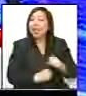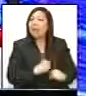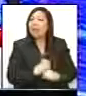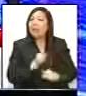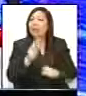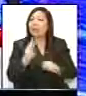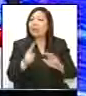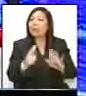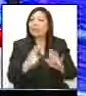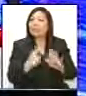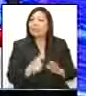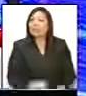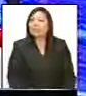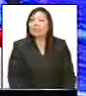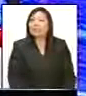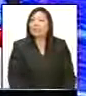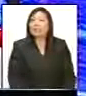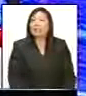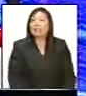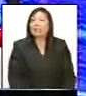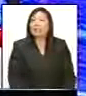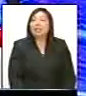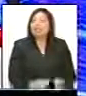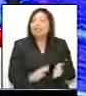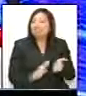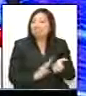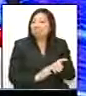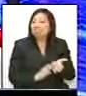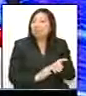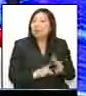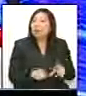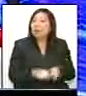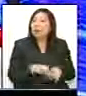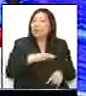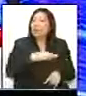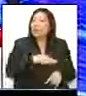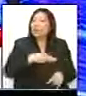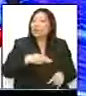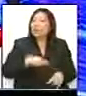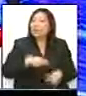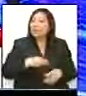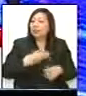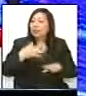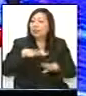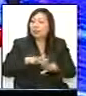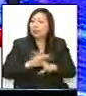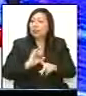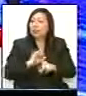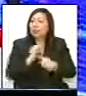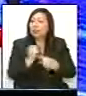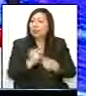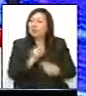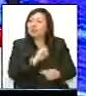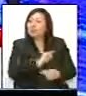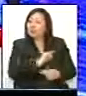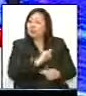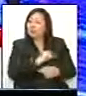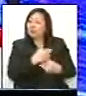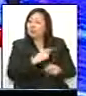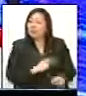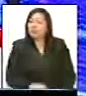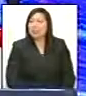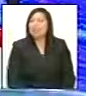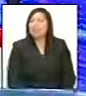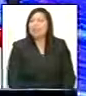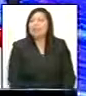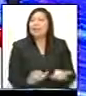2017, pues se convocó a la Defensoría del Pueblo y también al Ministerio de Inclusión Social e instituciones públicas que tienen que ver